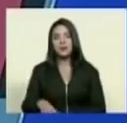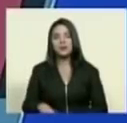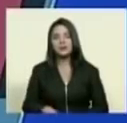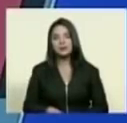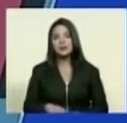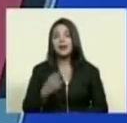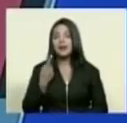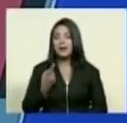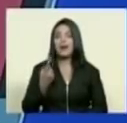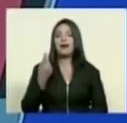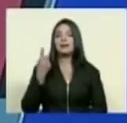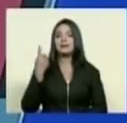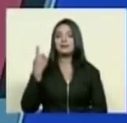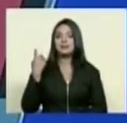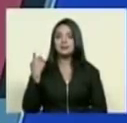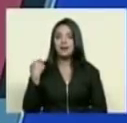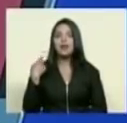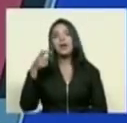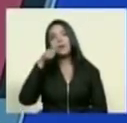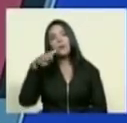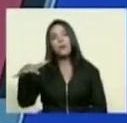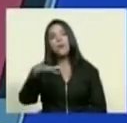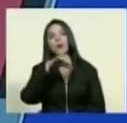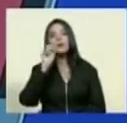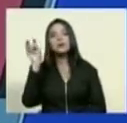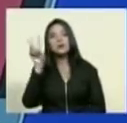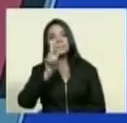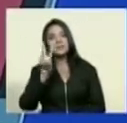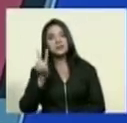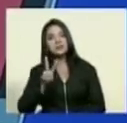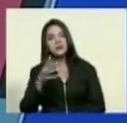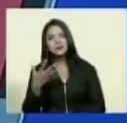255. Y ayer el pueblo de Venezuela cedió